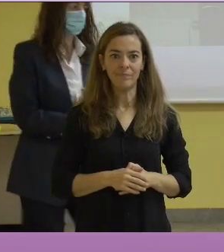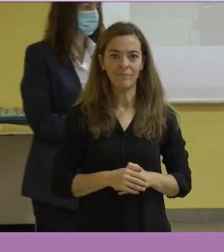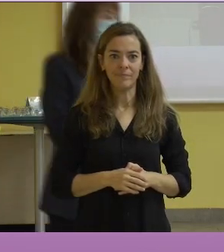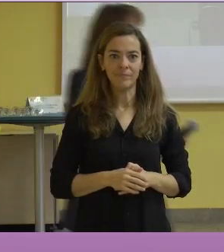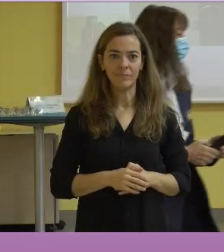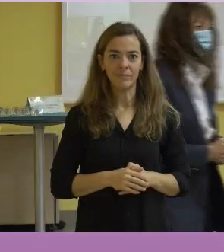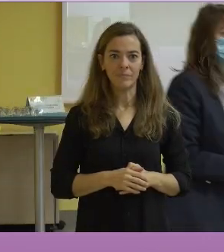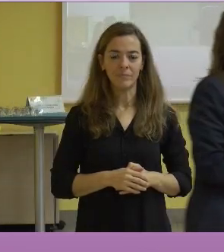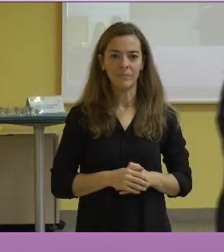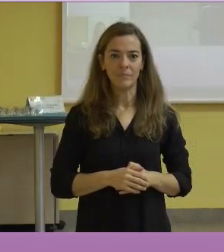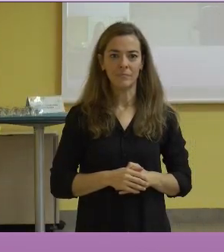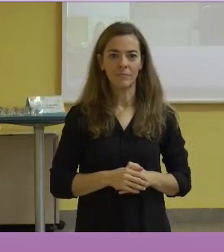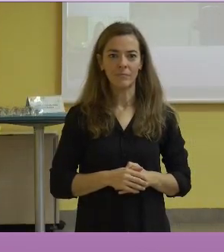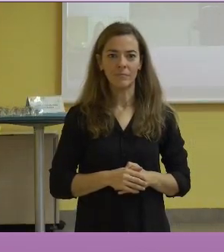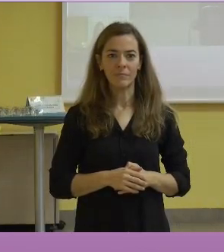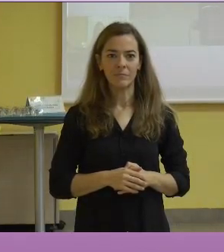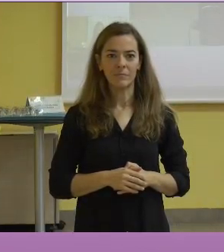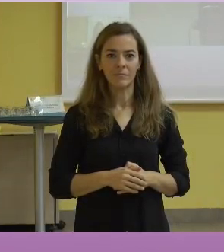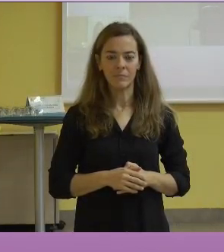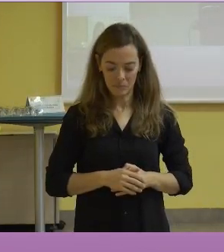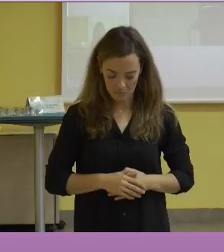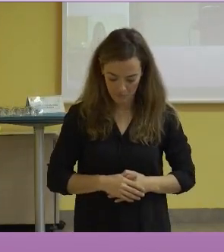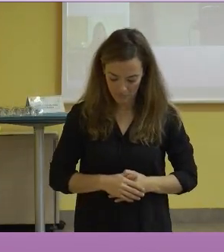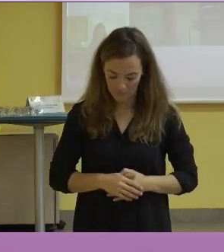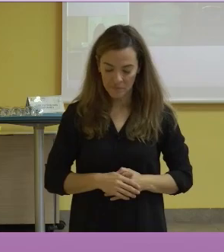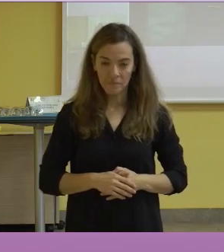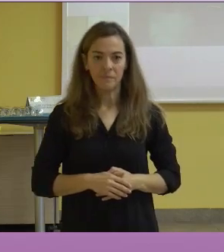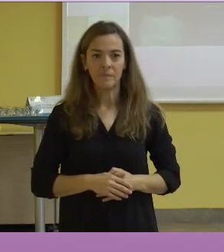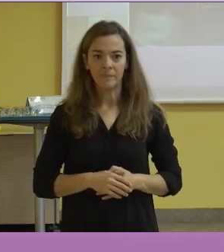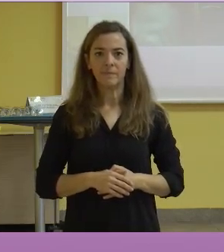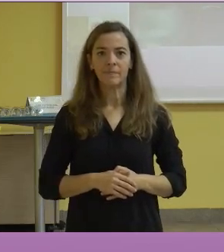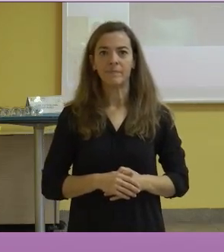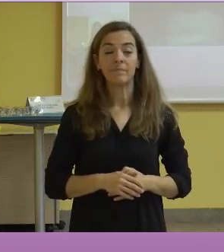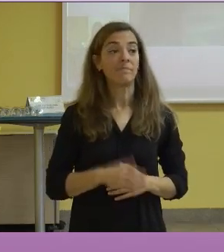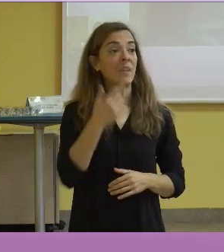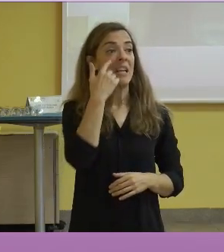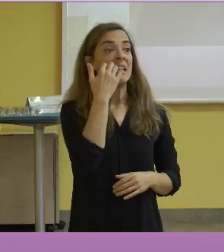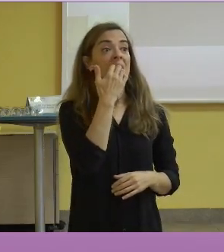Bueno, pues si queréis preguntar, levantáis la mano, por favor, para que os acerquemos el micrófono